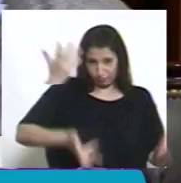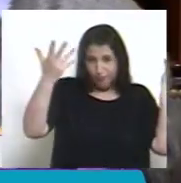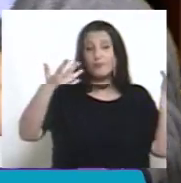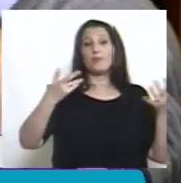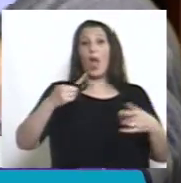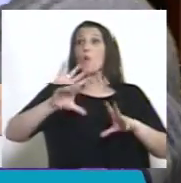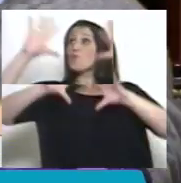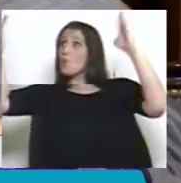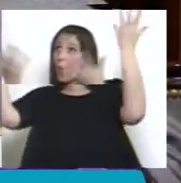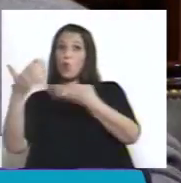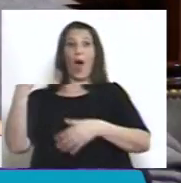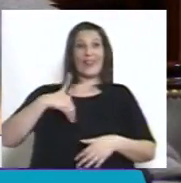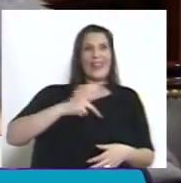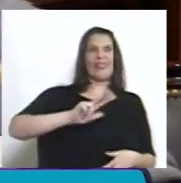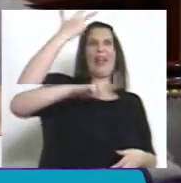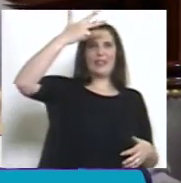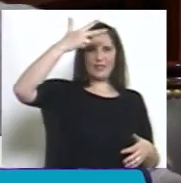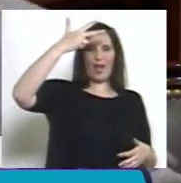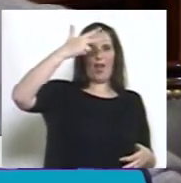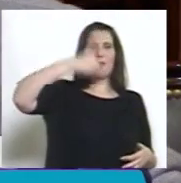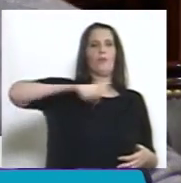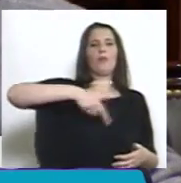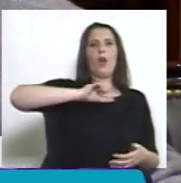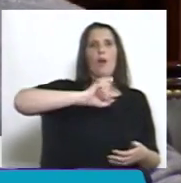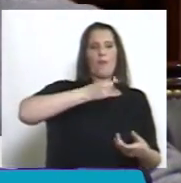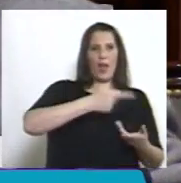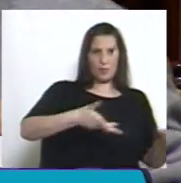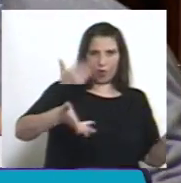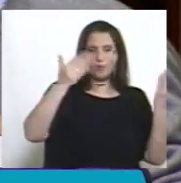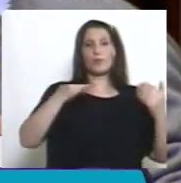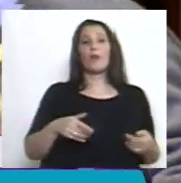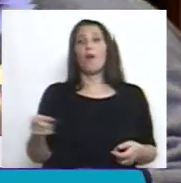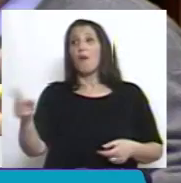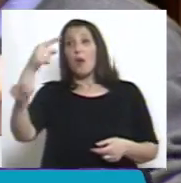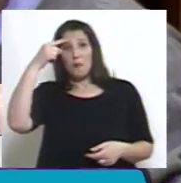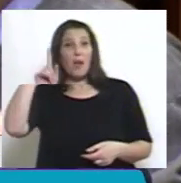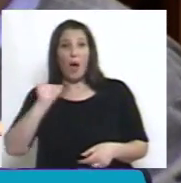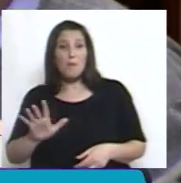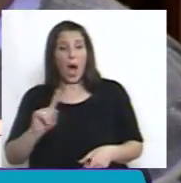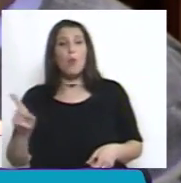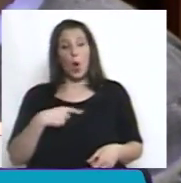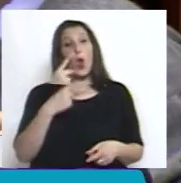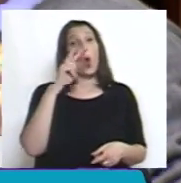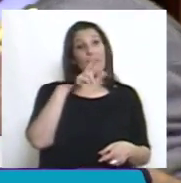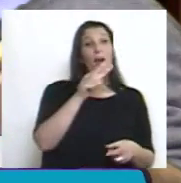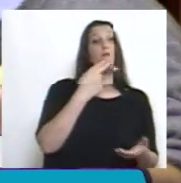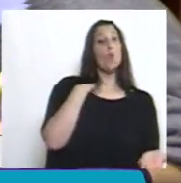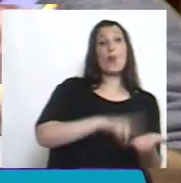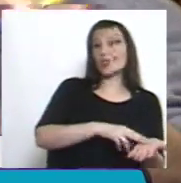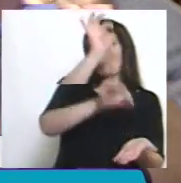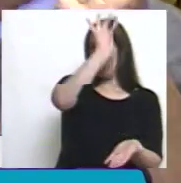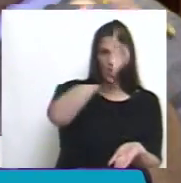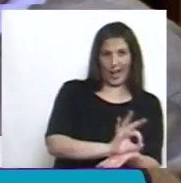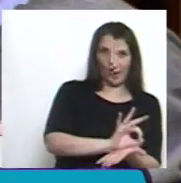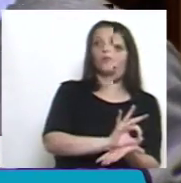mundo. Y si realmente no creyeran que eso fuera así, hagamos una cosa, bajemos el IVA a 0, bajemos